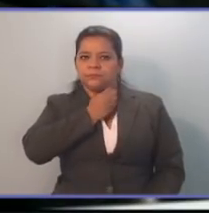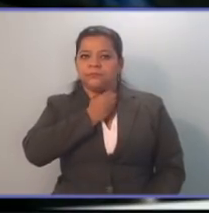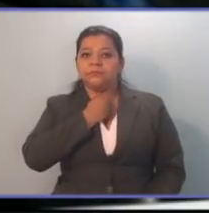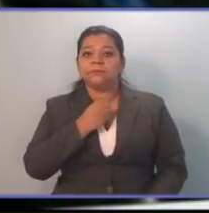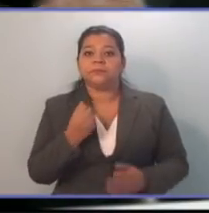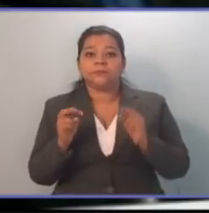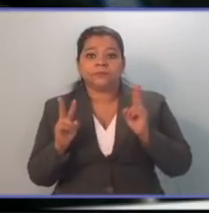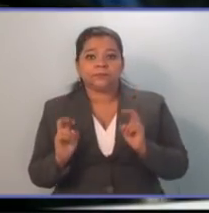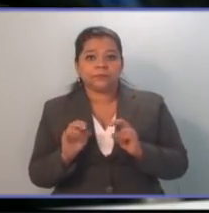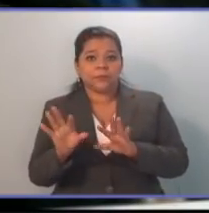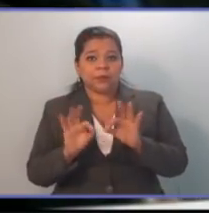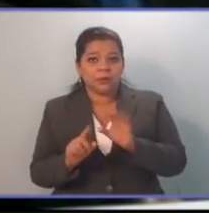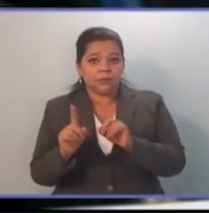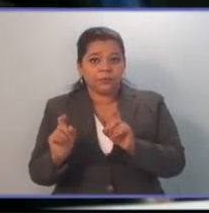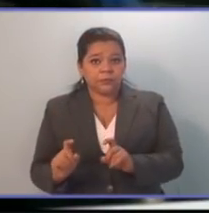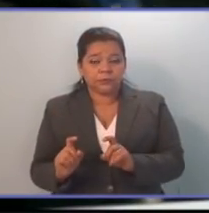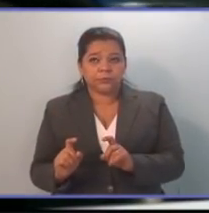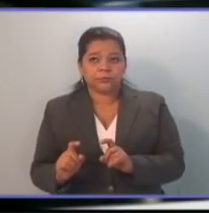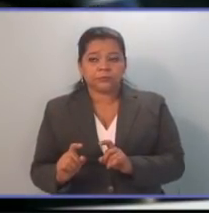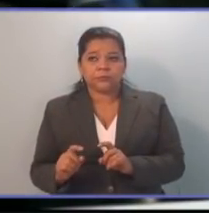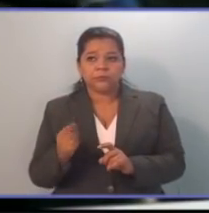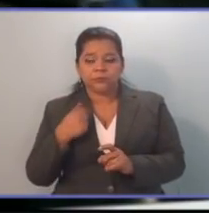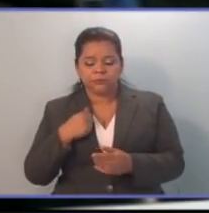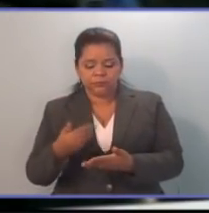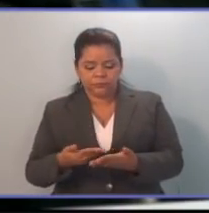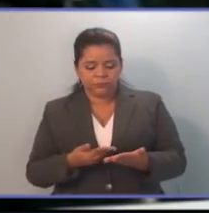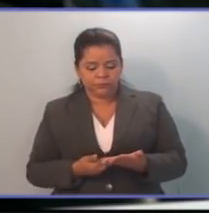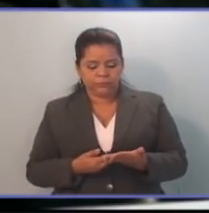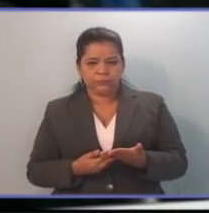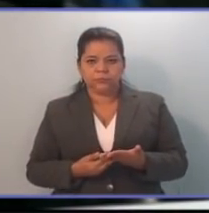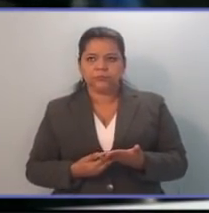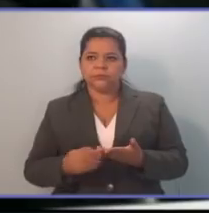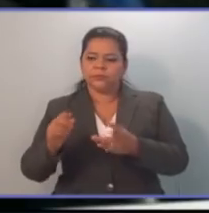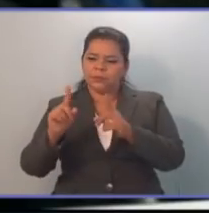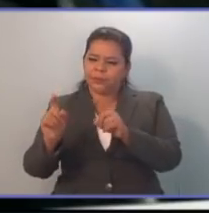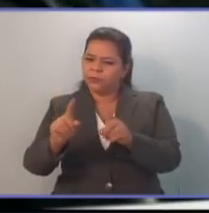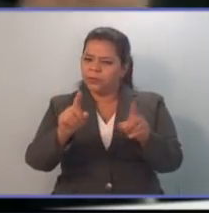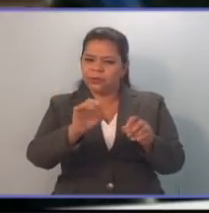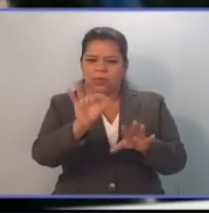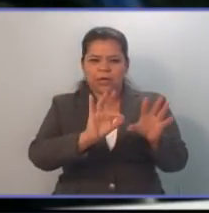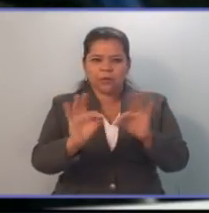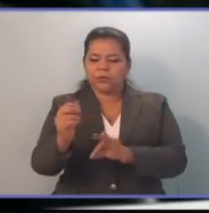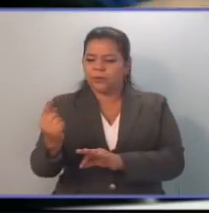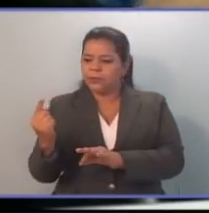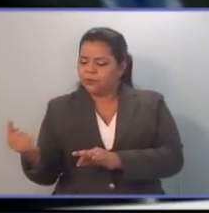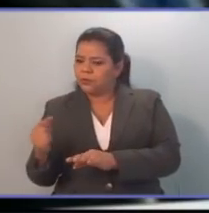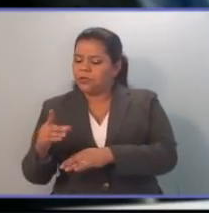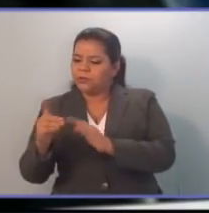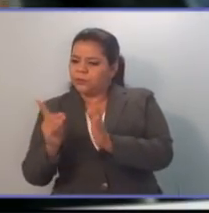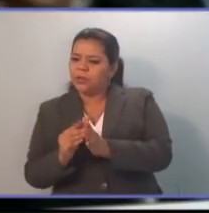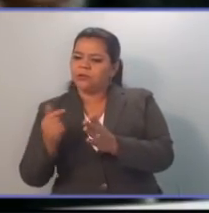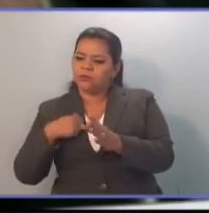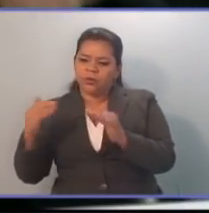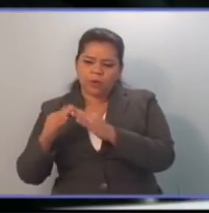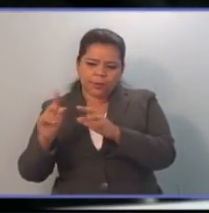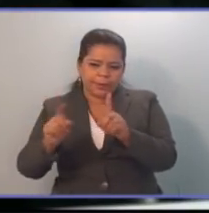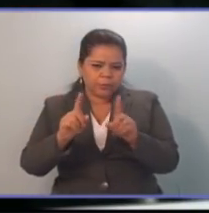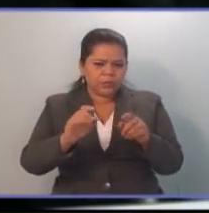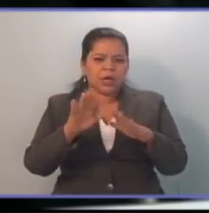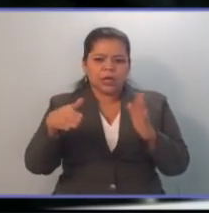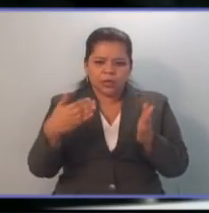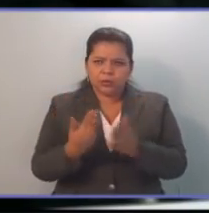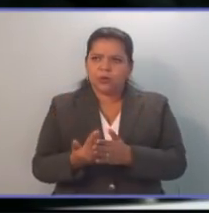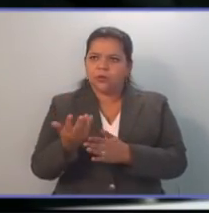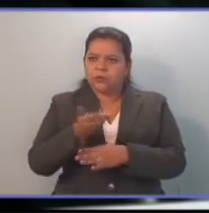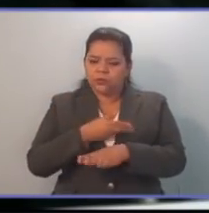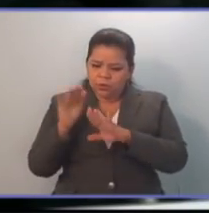Sobre algunas preguntas que tengo en mi mano, hice consultas a algunos miembros de la subcomisión, pero creo que todos se merecen un